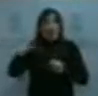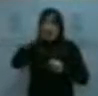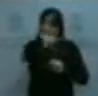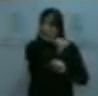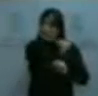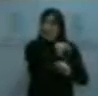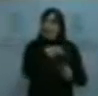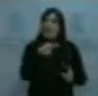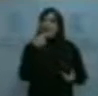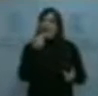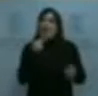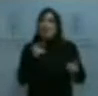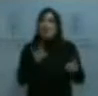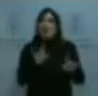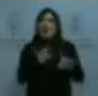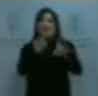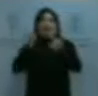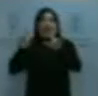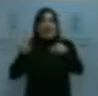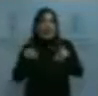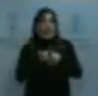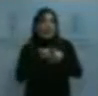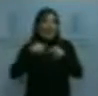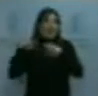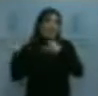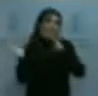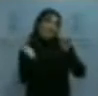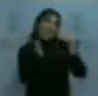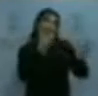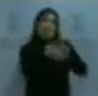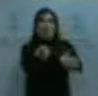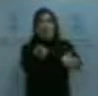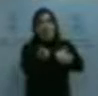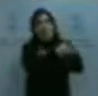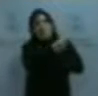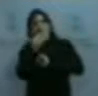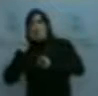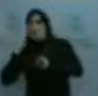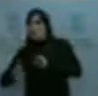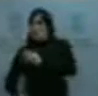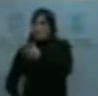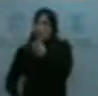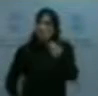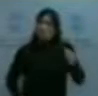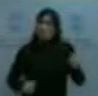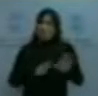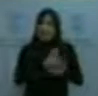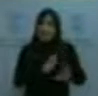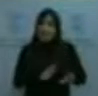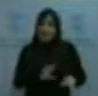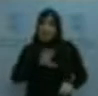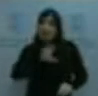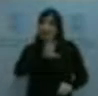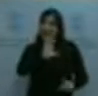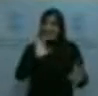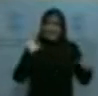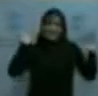y que había muchos pobres y muchos ricos y que dejaron ustedes hundidos el país en la quiebra, joder, a punto de ser